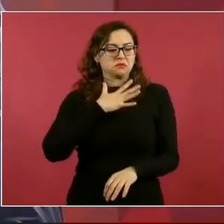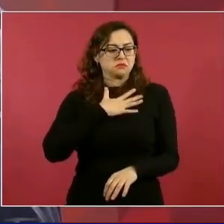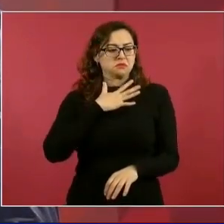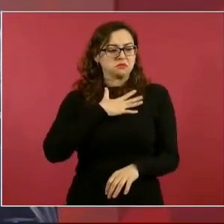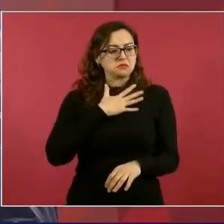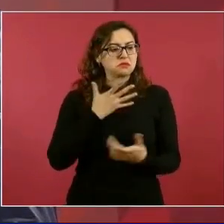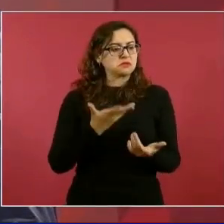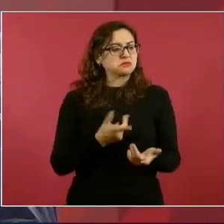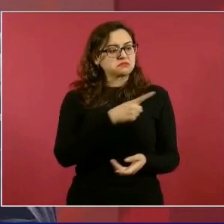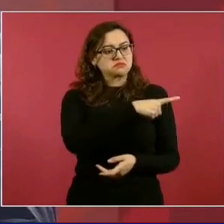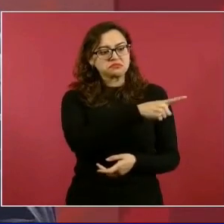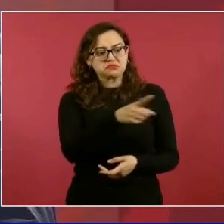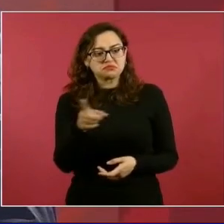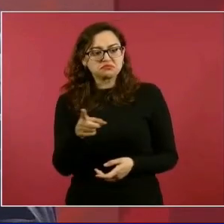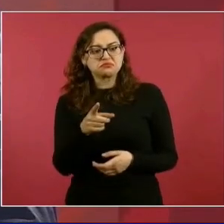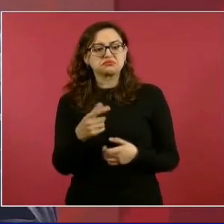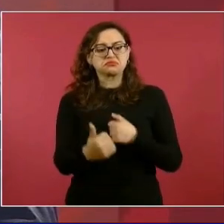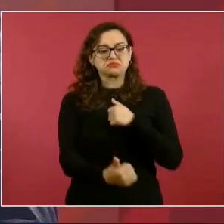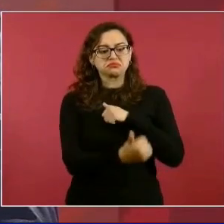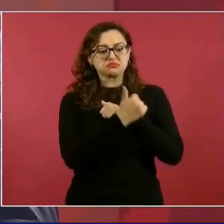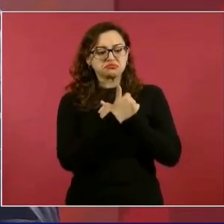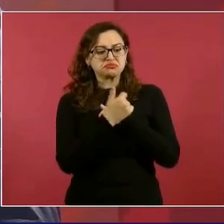Así se anunciaban.